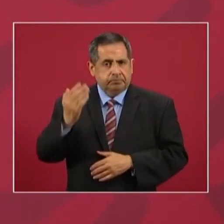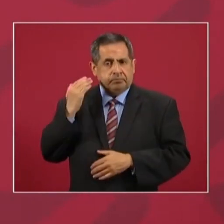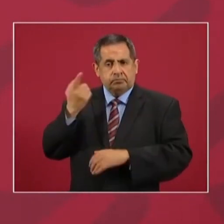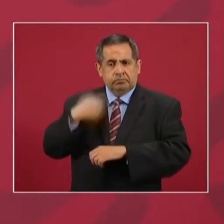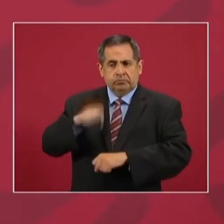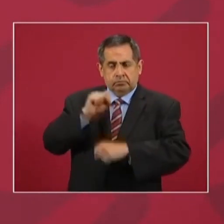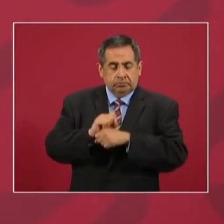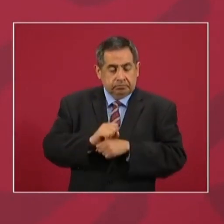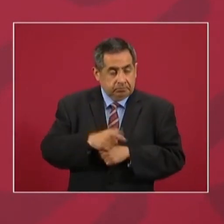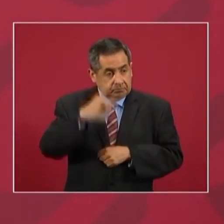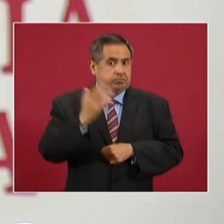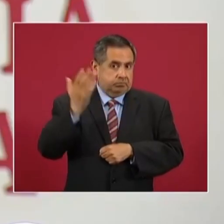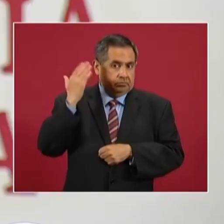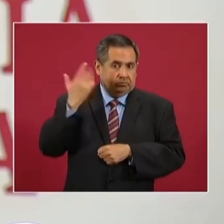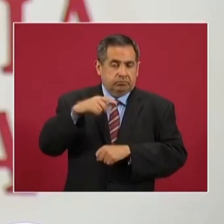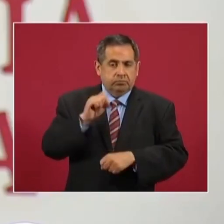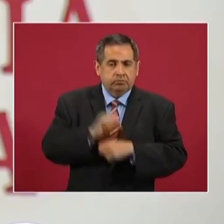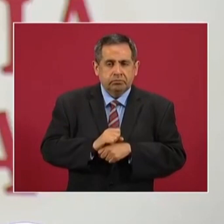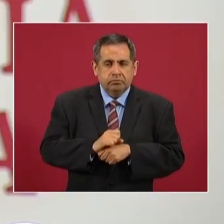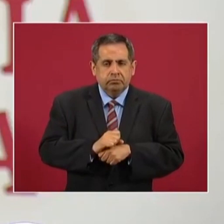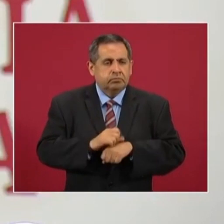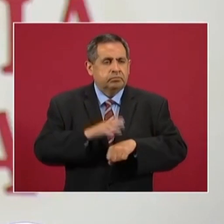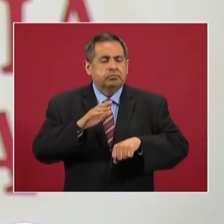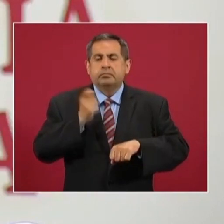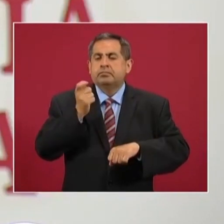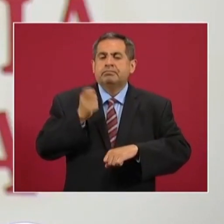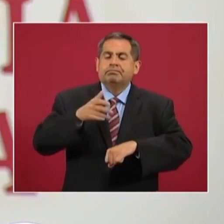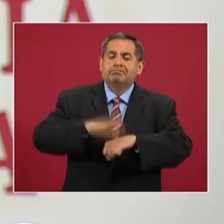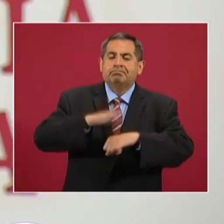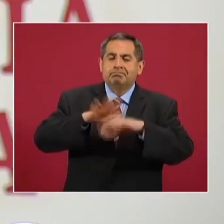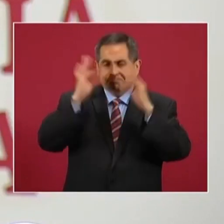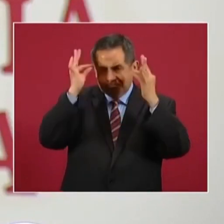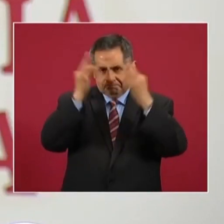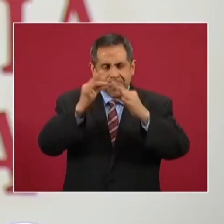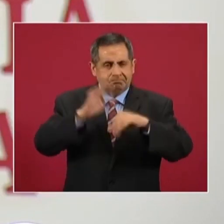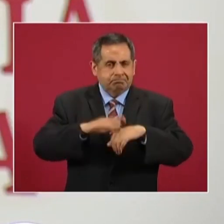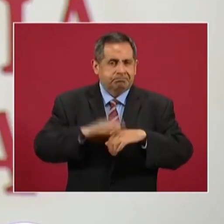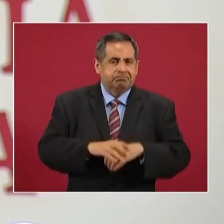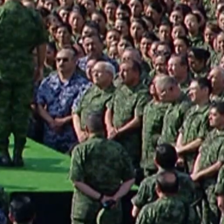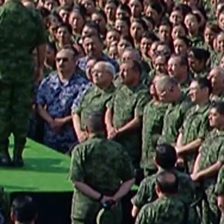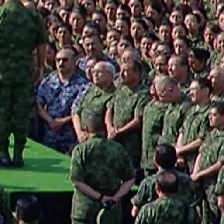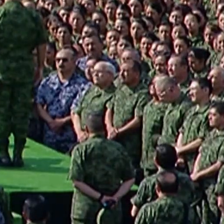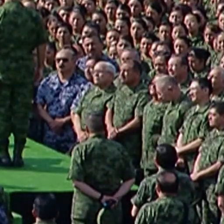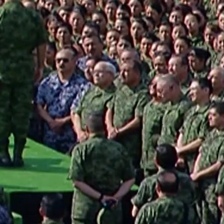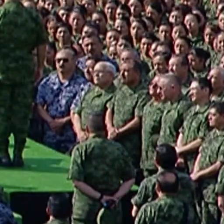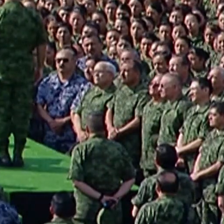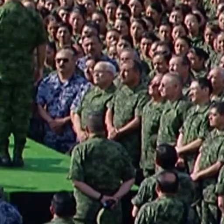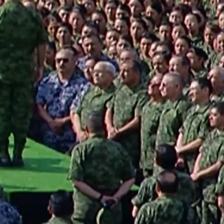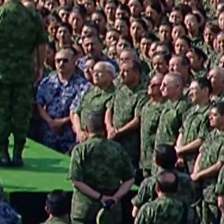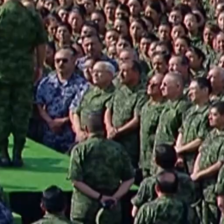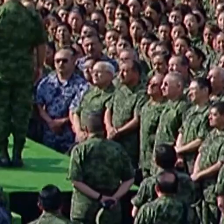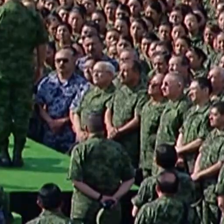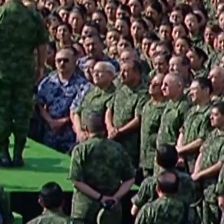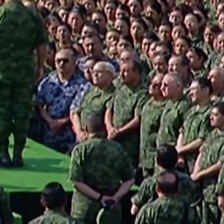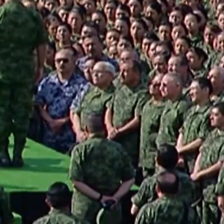canciller mexicano Marcelo Ebrard, ya que las autoridades estadounidenses no se han pronunciado aún ni sobre el arresto ni sobre los cargos que se le imputan.